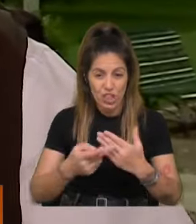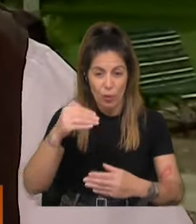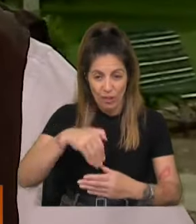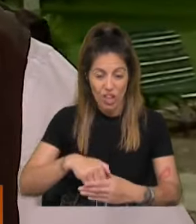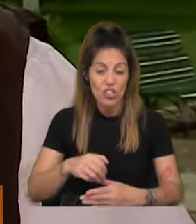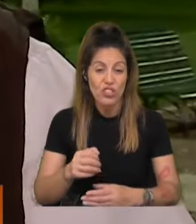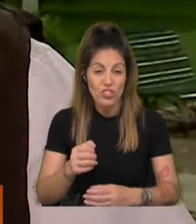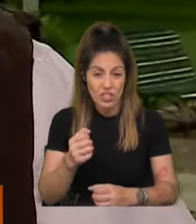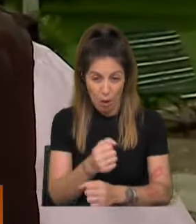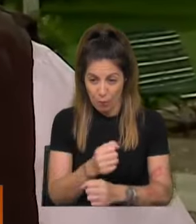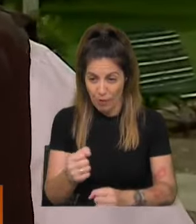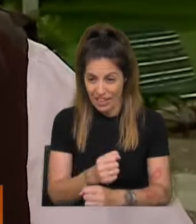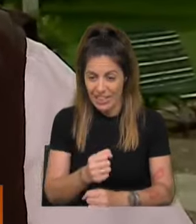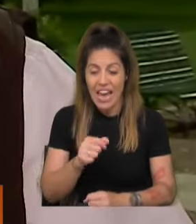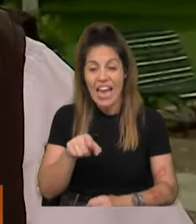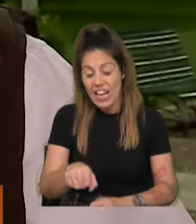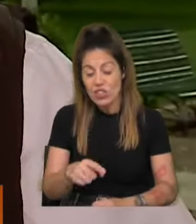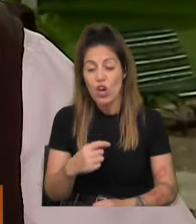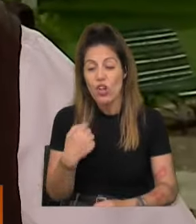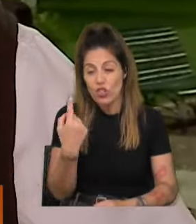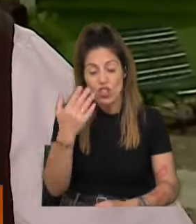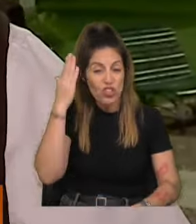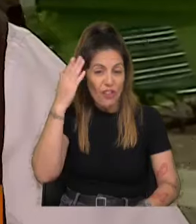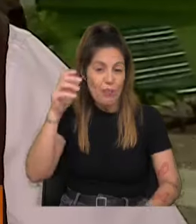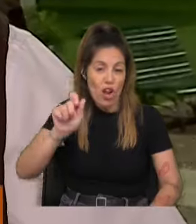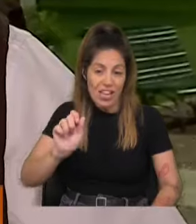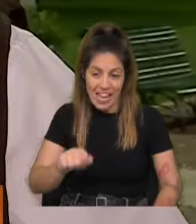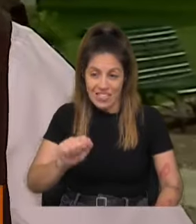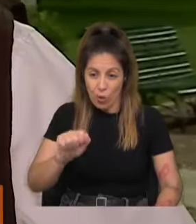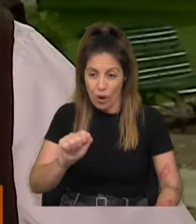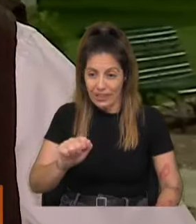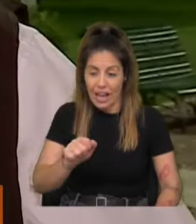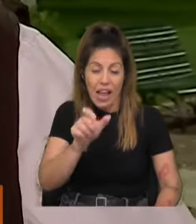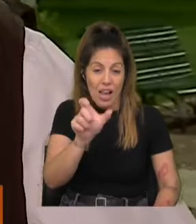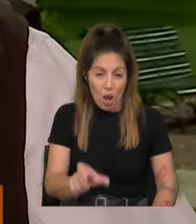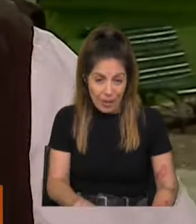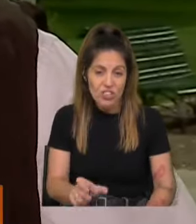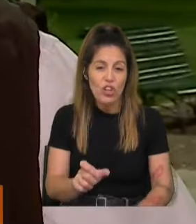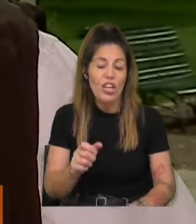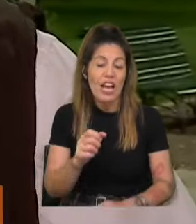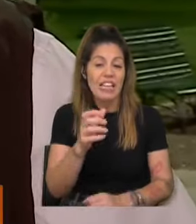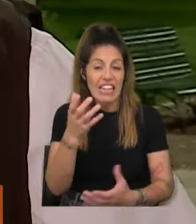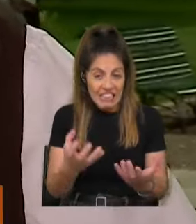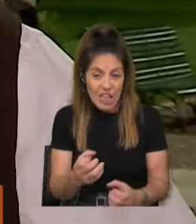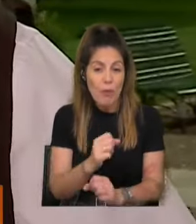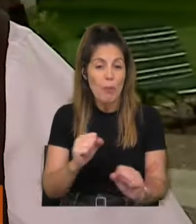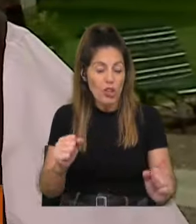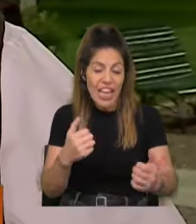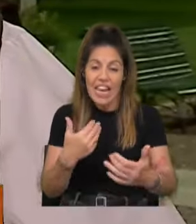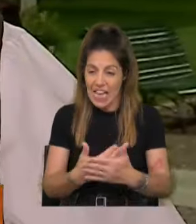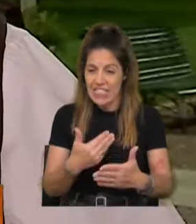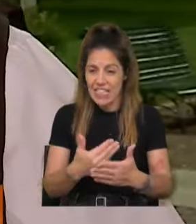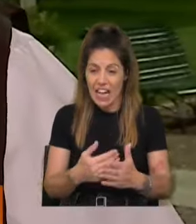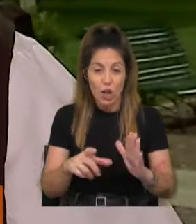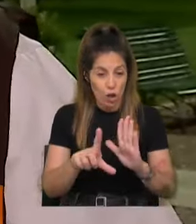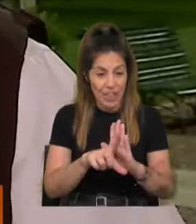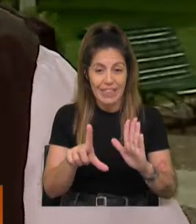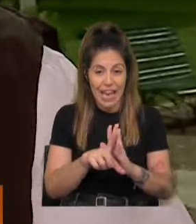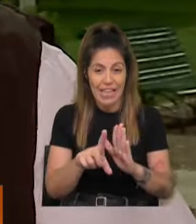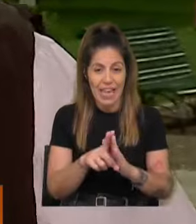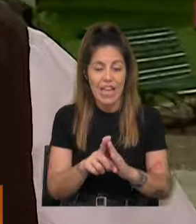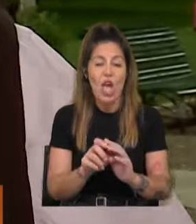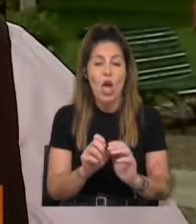votaría eso es lo que tenemos nosotros de las encuestas toda la gente que quiera se va a poder acercar eh A través de esta ley y poder